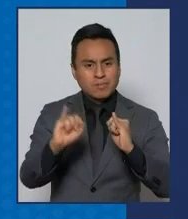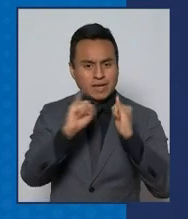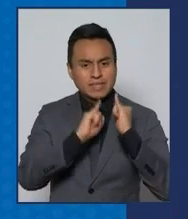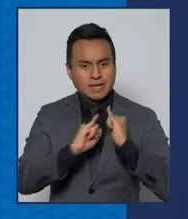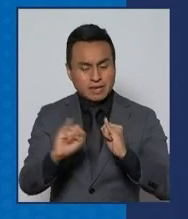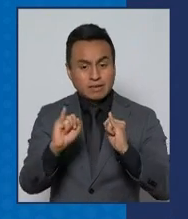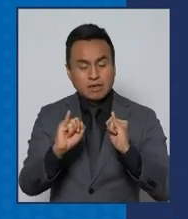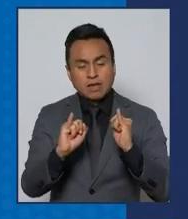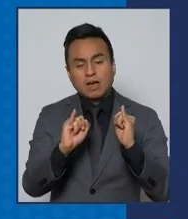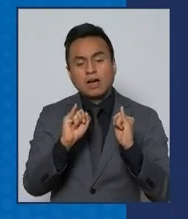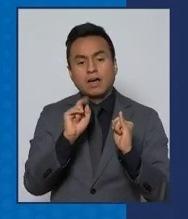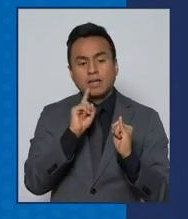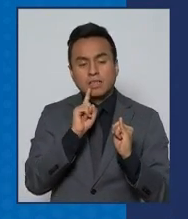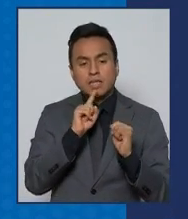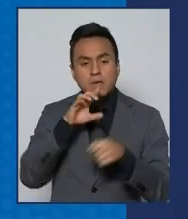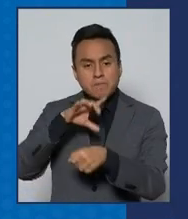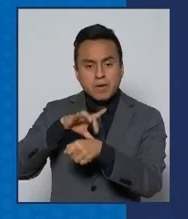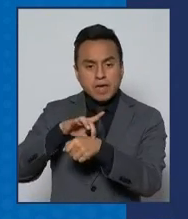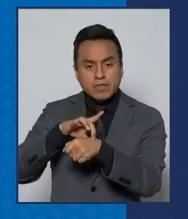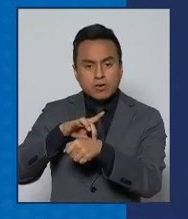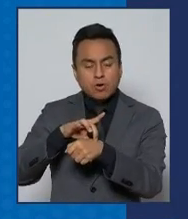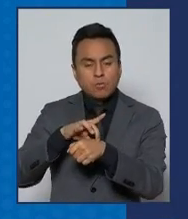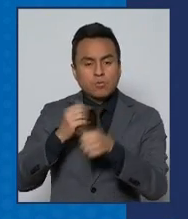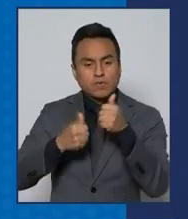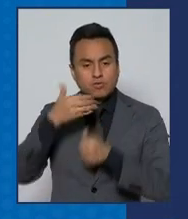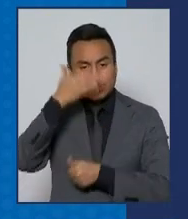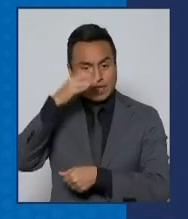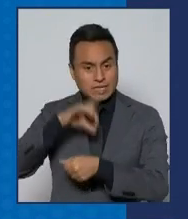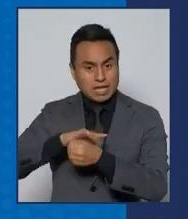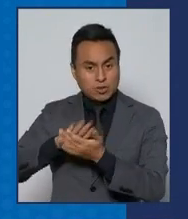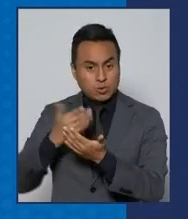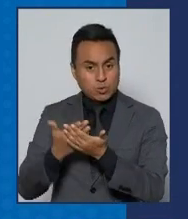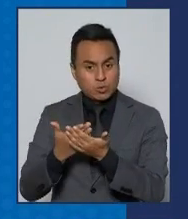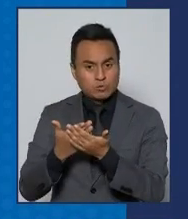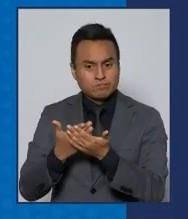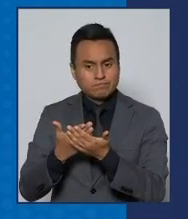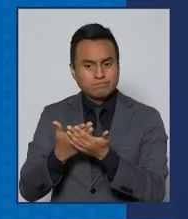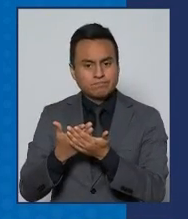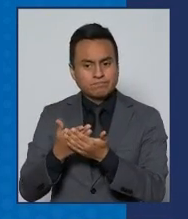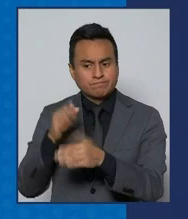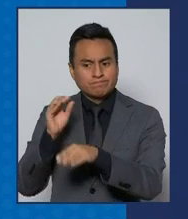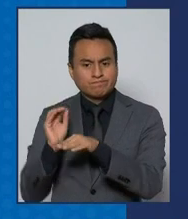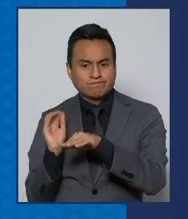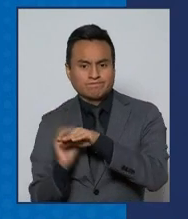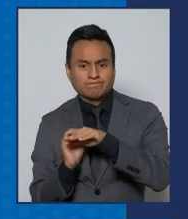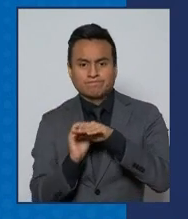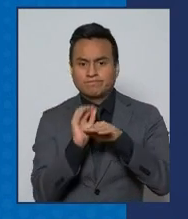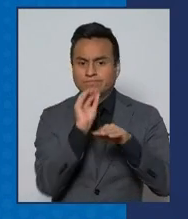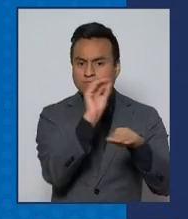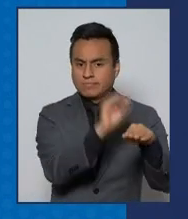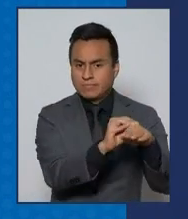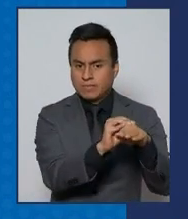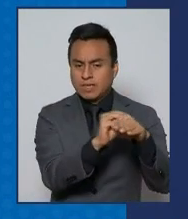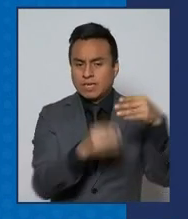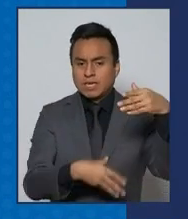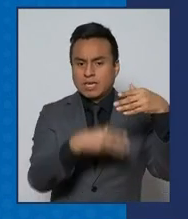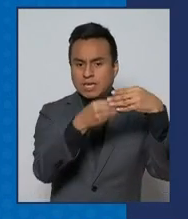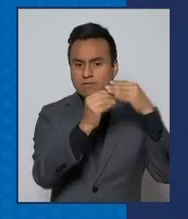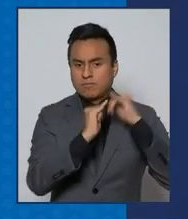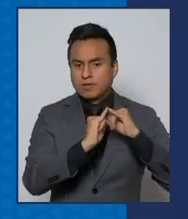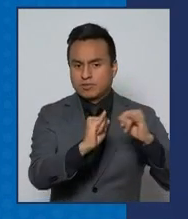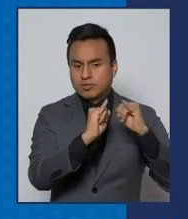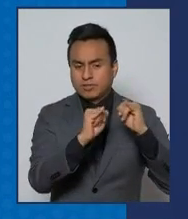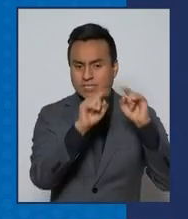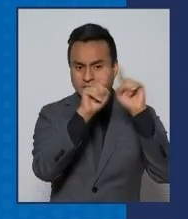informática donde cada médico o profesional de la salud, producto de la notificación obligatoria de enfermedades, introduce los